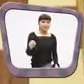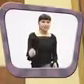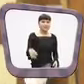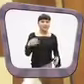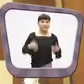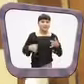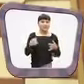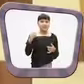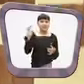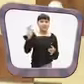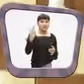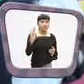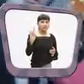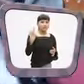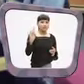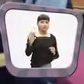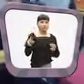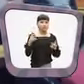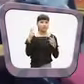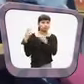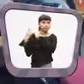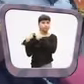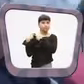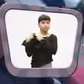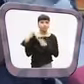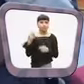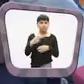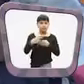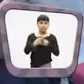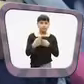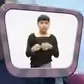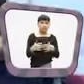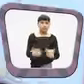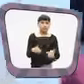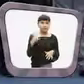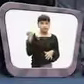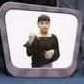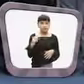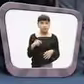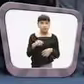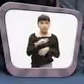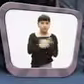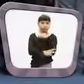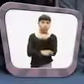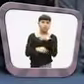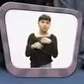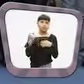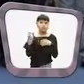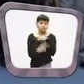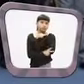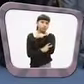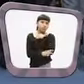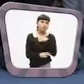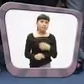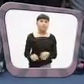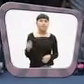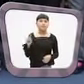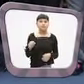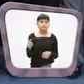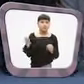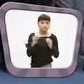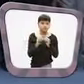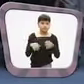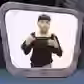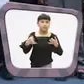De este torneo salieron 8 representantes que ya participaron en muchos otros torneos, tanto en el país como en otros países.